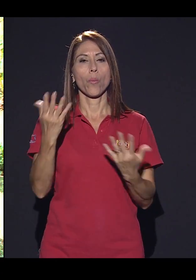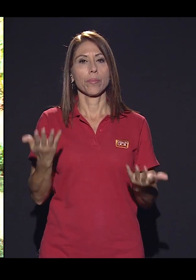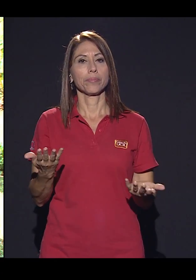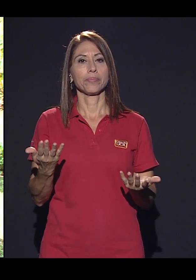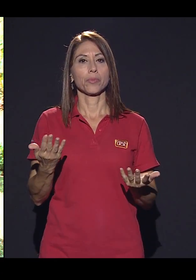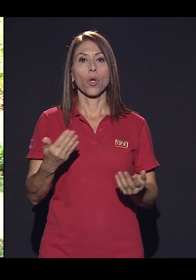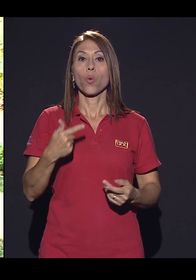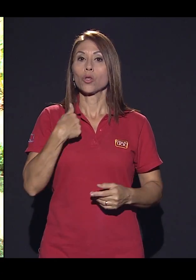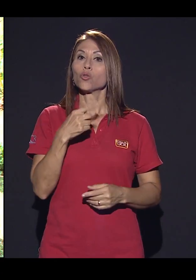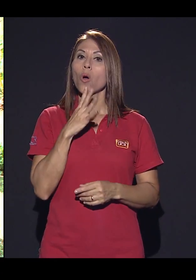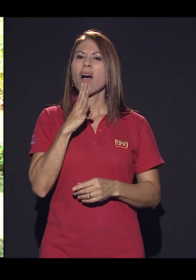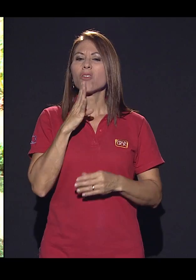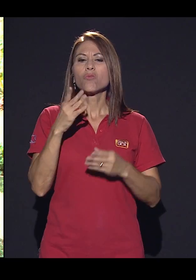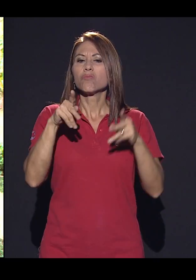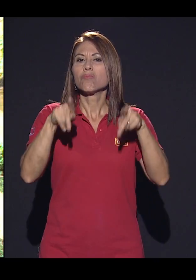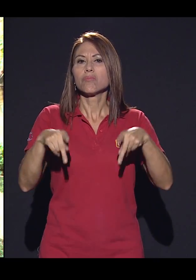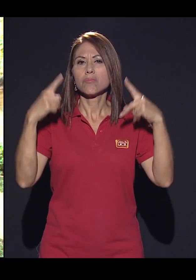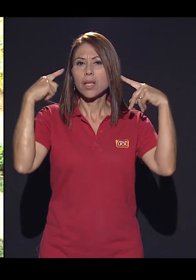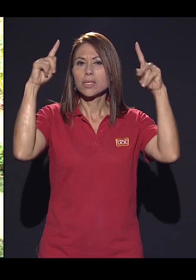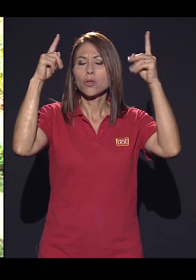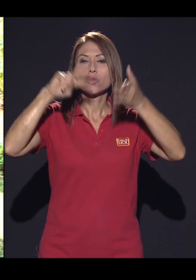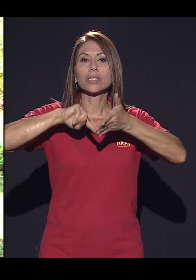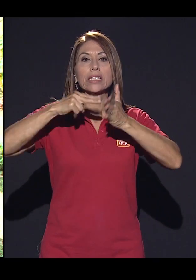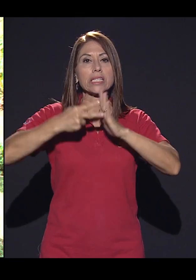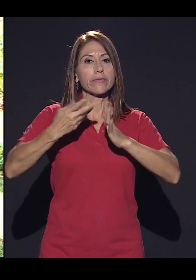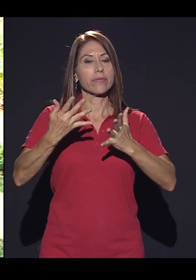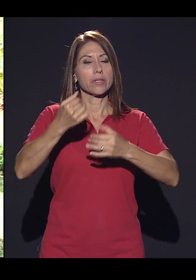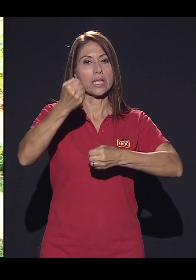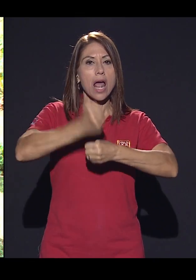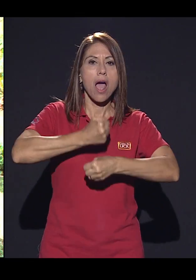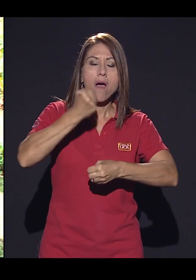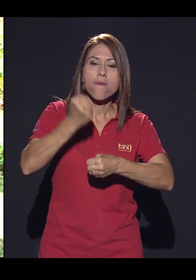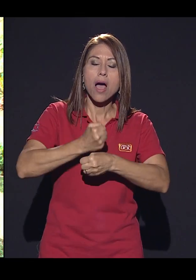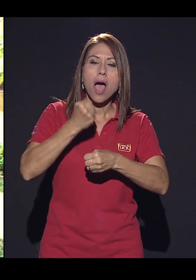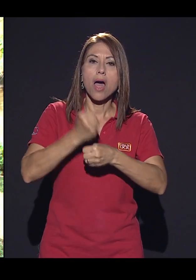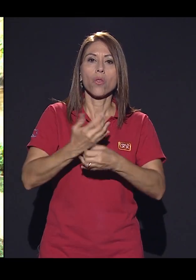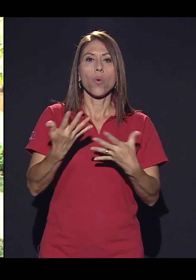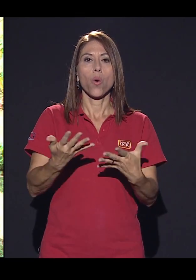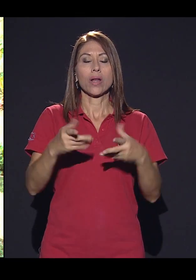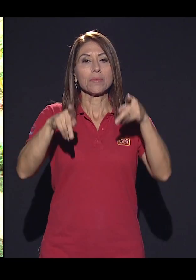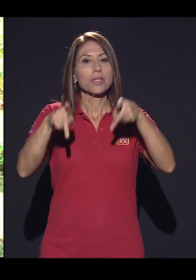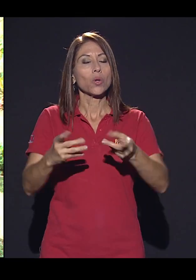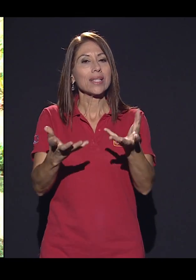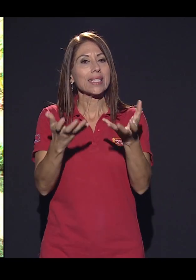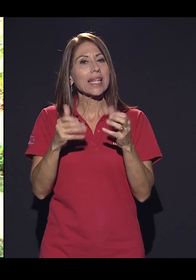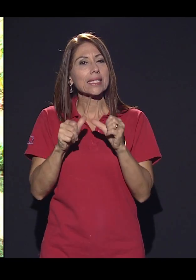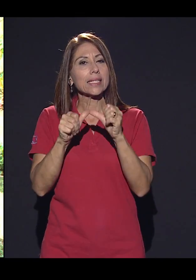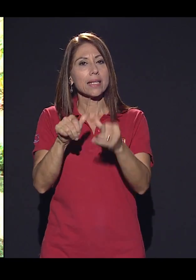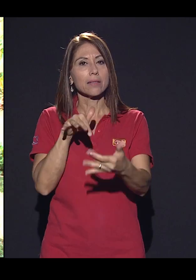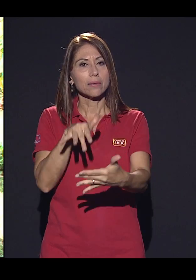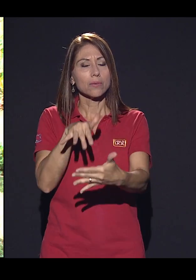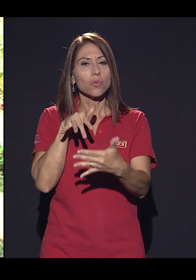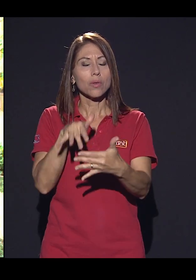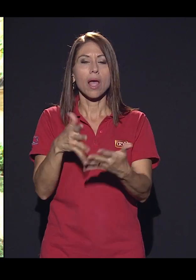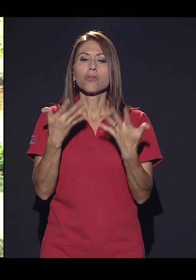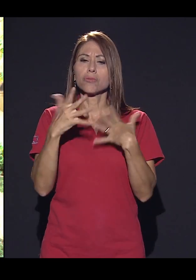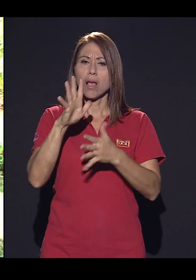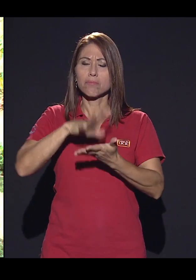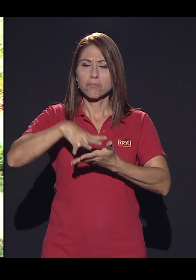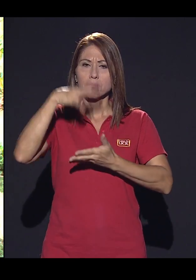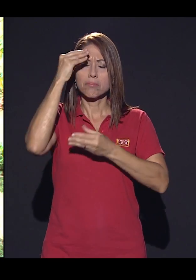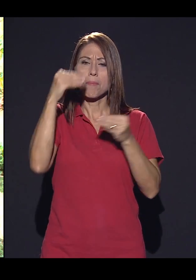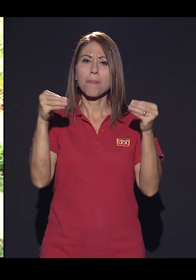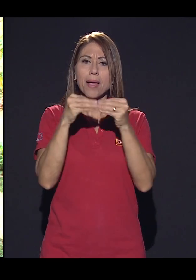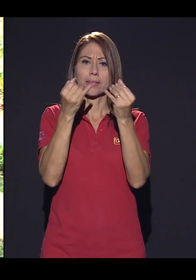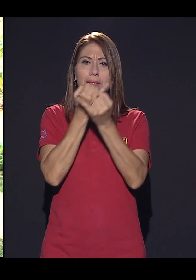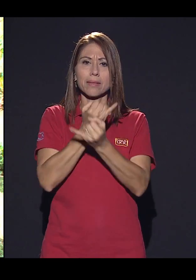o jóvenes, ¿verdad? Y cuando hablo de exitosos son personas trabajadoras, personas que quieren seguir estudiando,